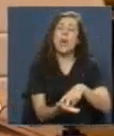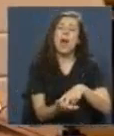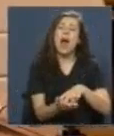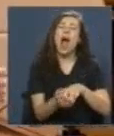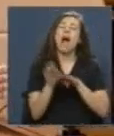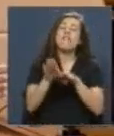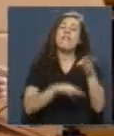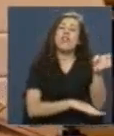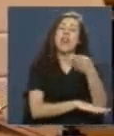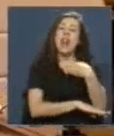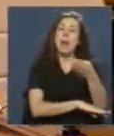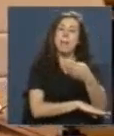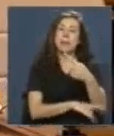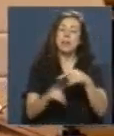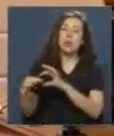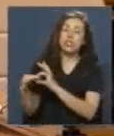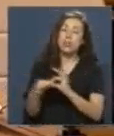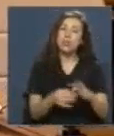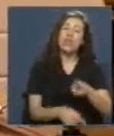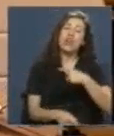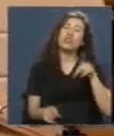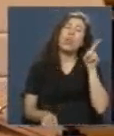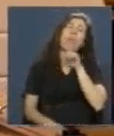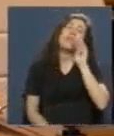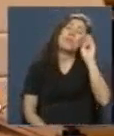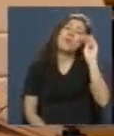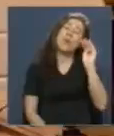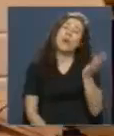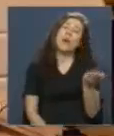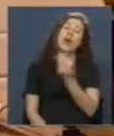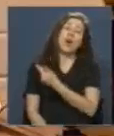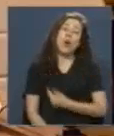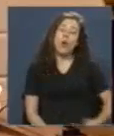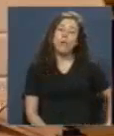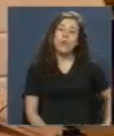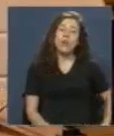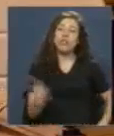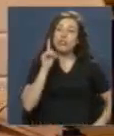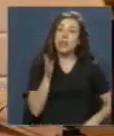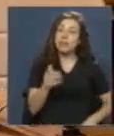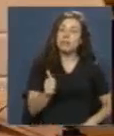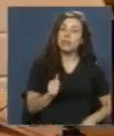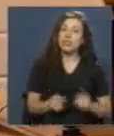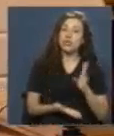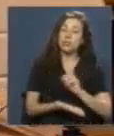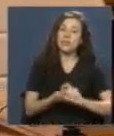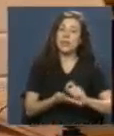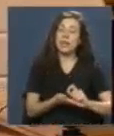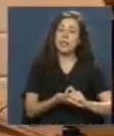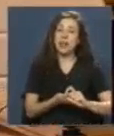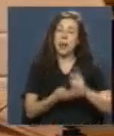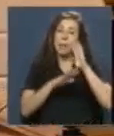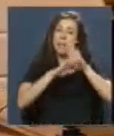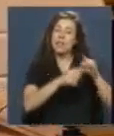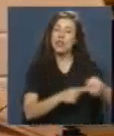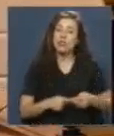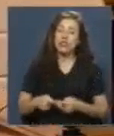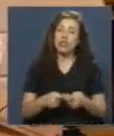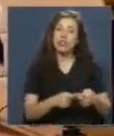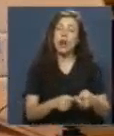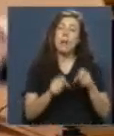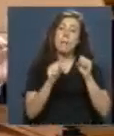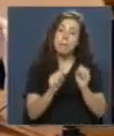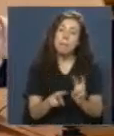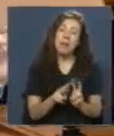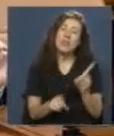patria. Y por eso hacemos un último llamado al gobierno, acá está el subsecretario de Previsión Social, a que podamos